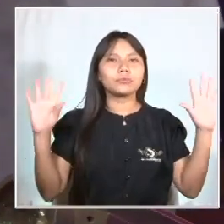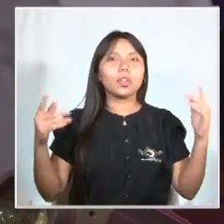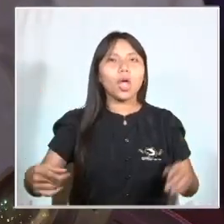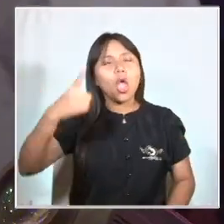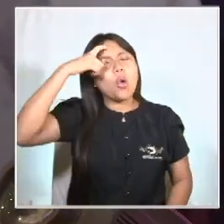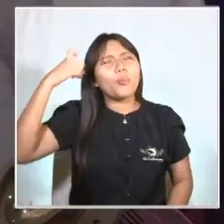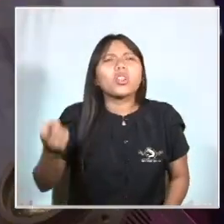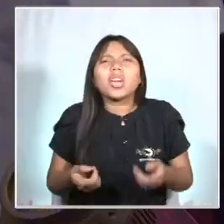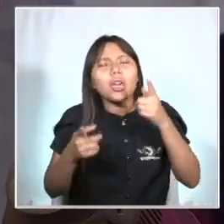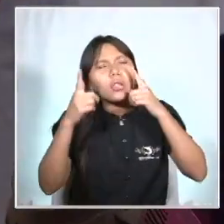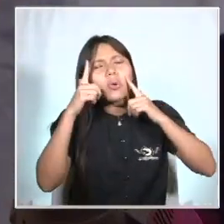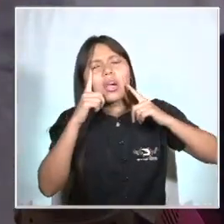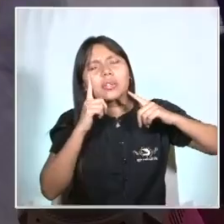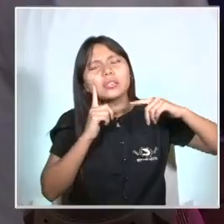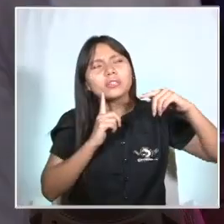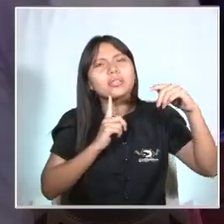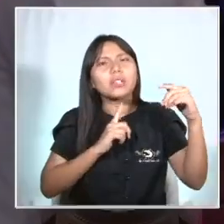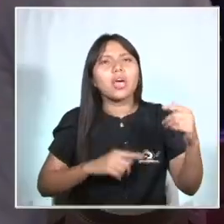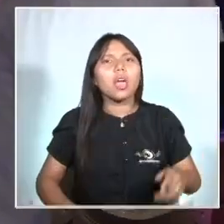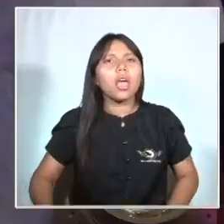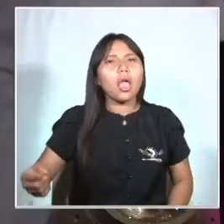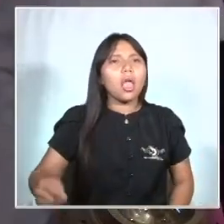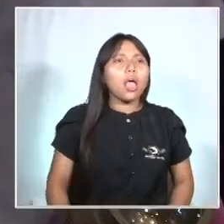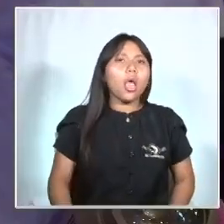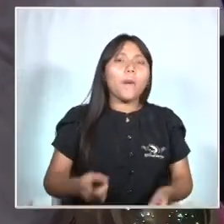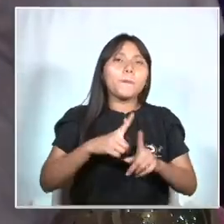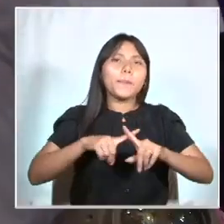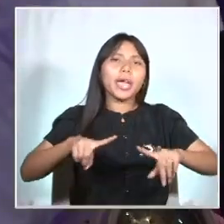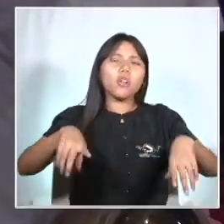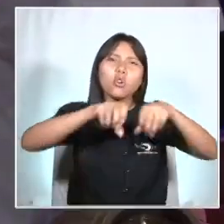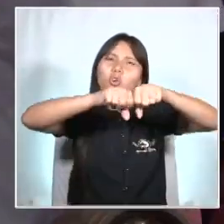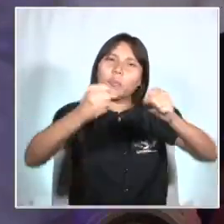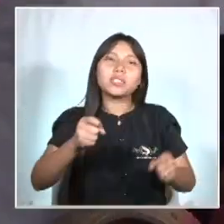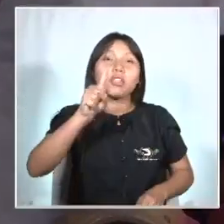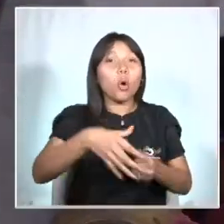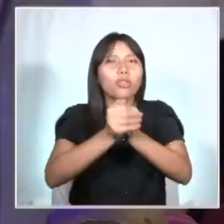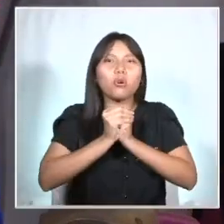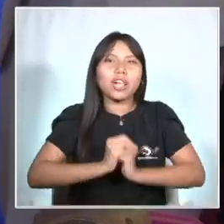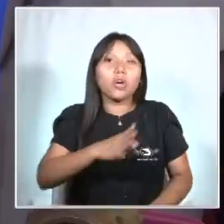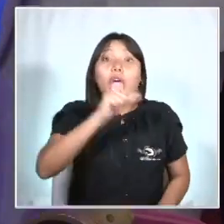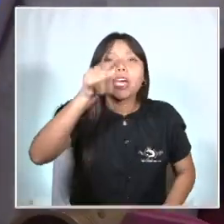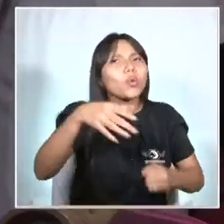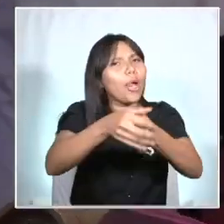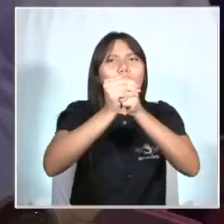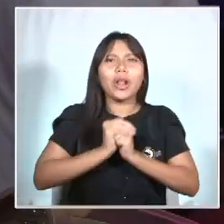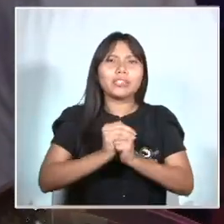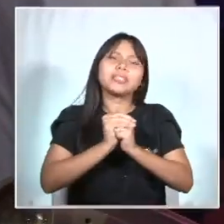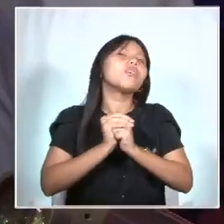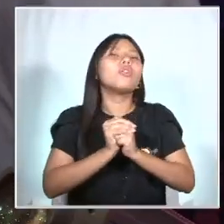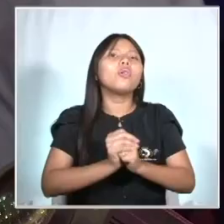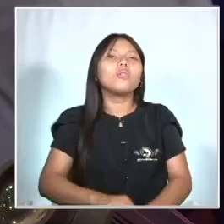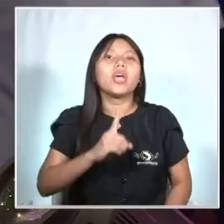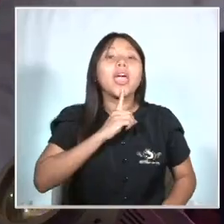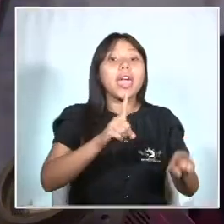Porque has llorado, pero has roto tu alabastro. Y tu adoración es